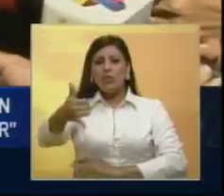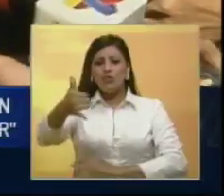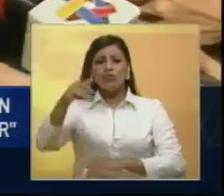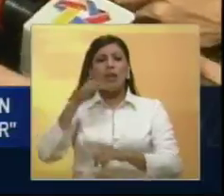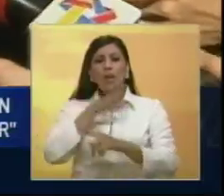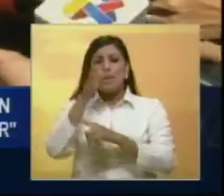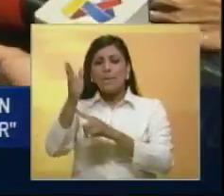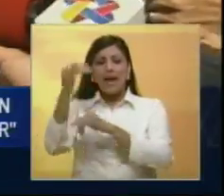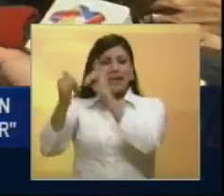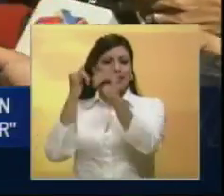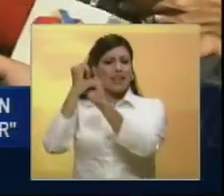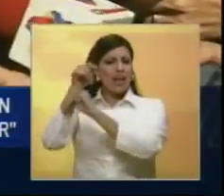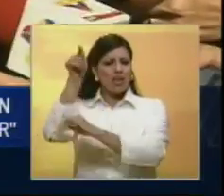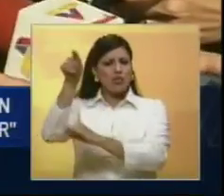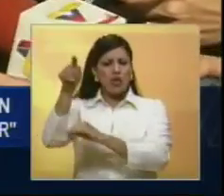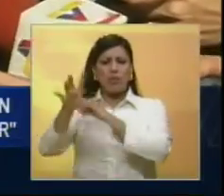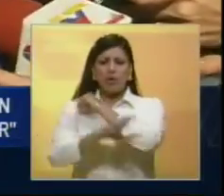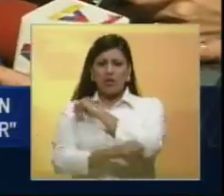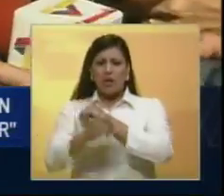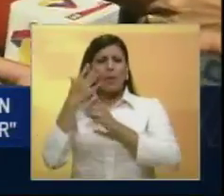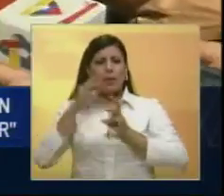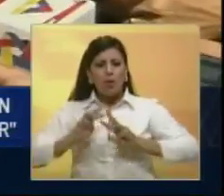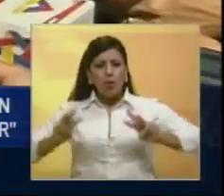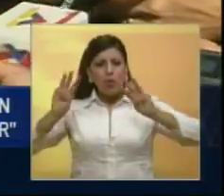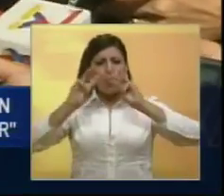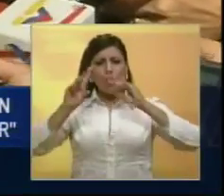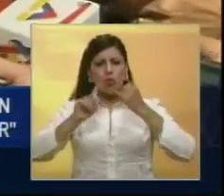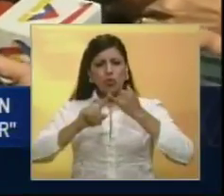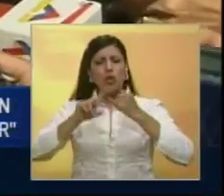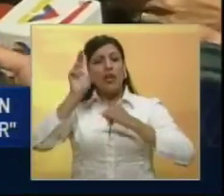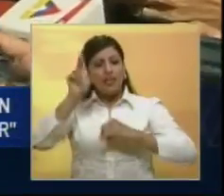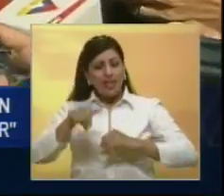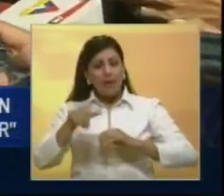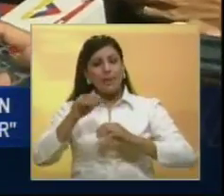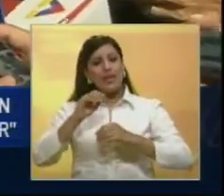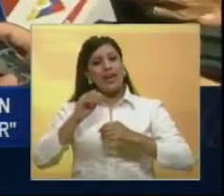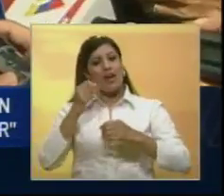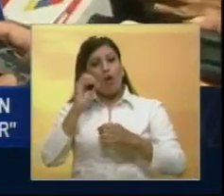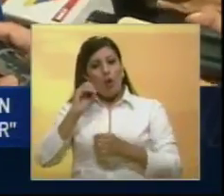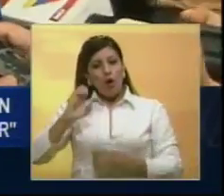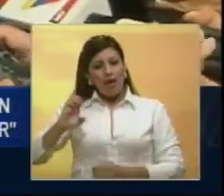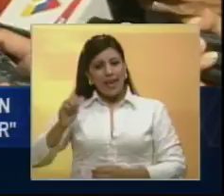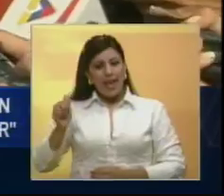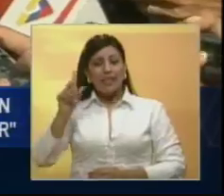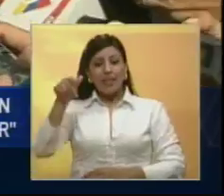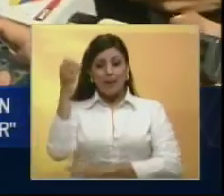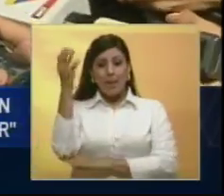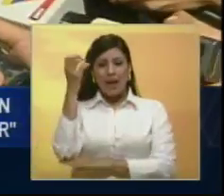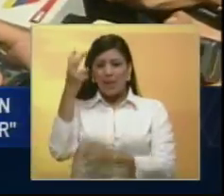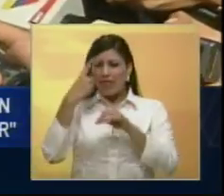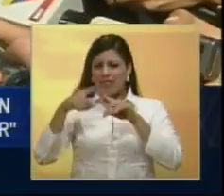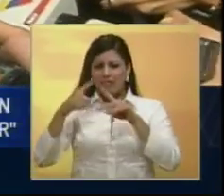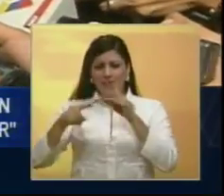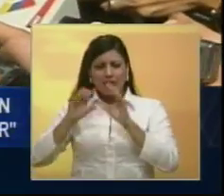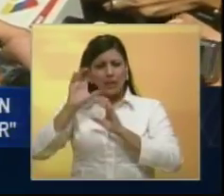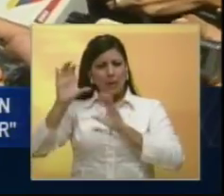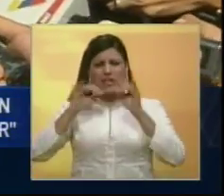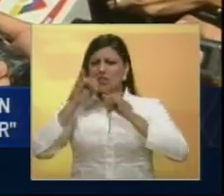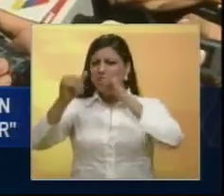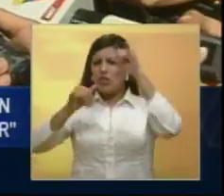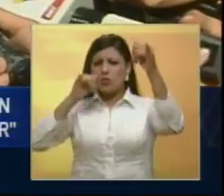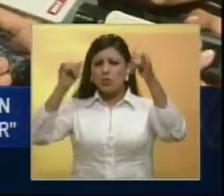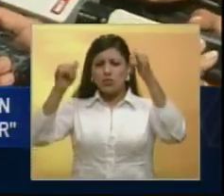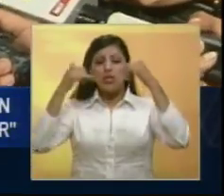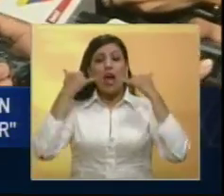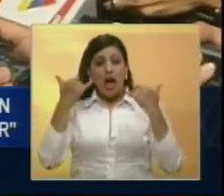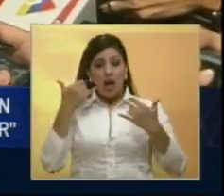ante organismos internacionales como las Naciones Unidas y la Organización de Estados Americanos y parlamentos de distintos países. El diputado